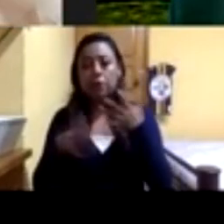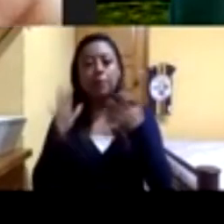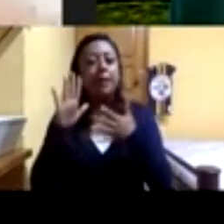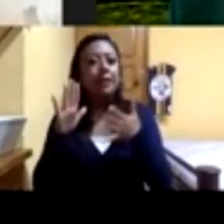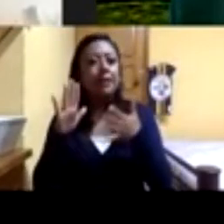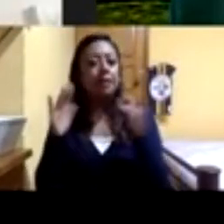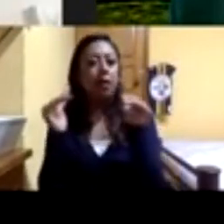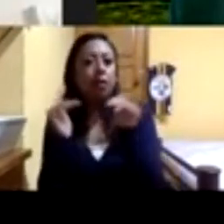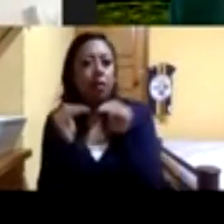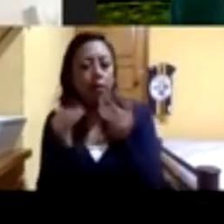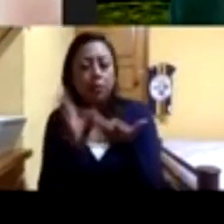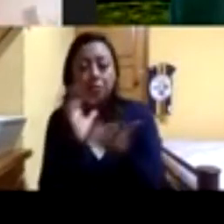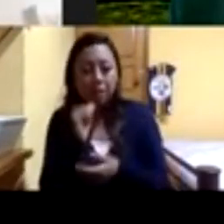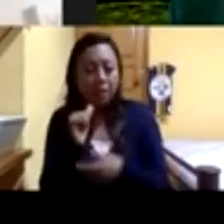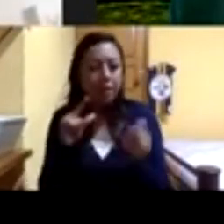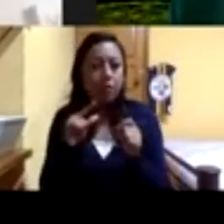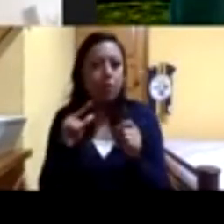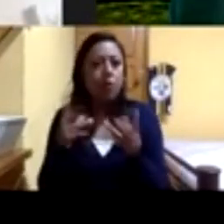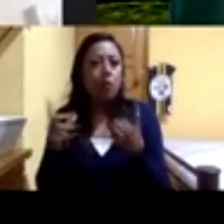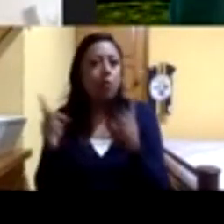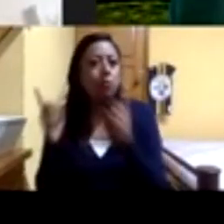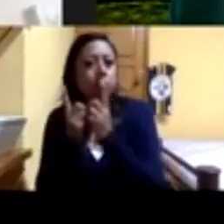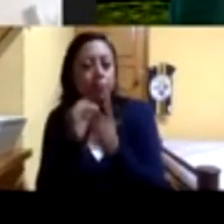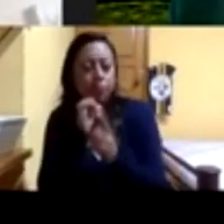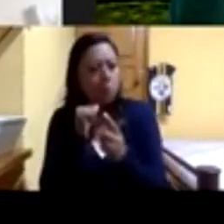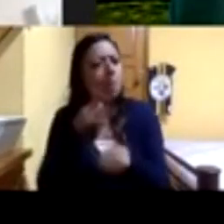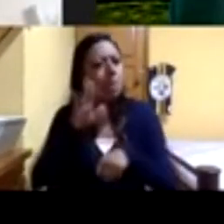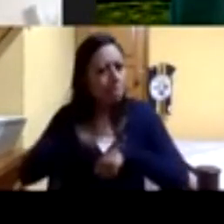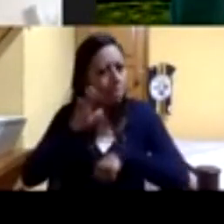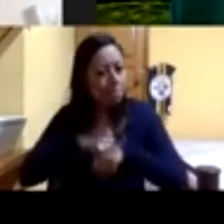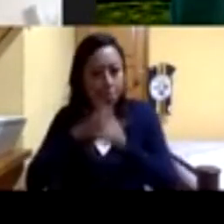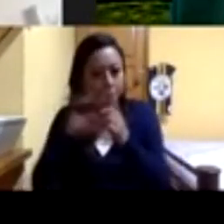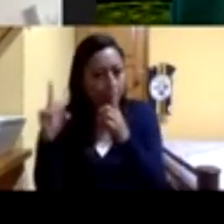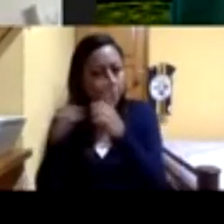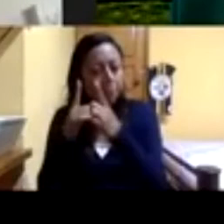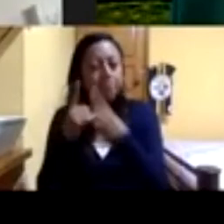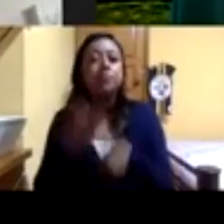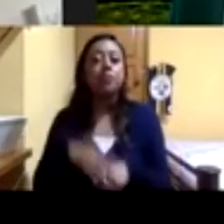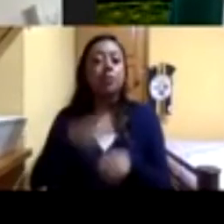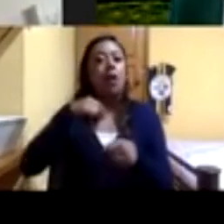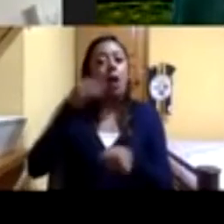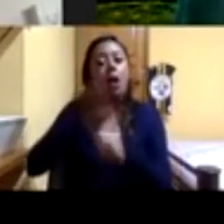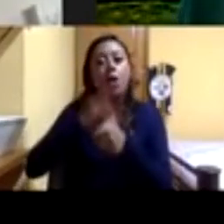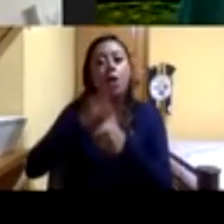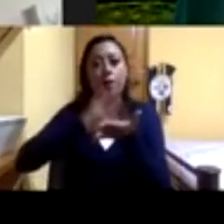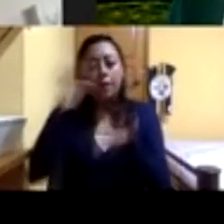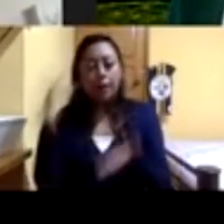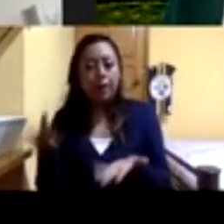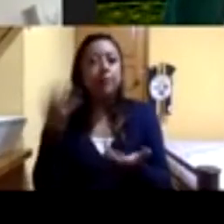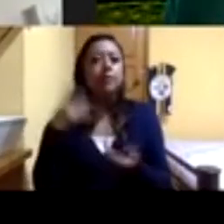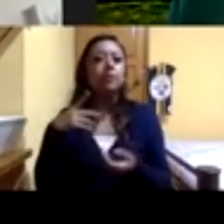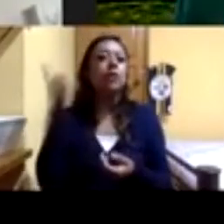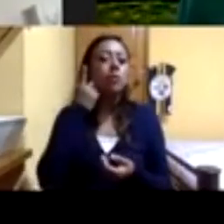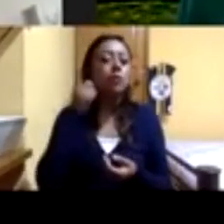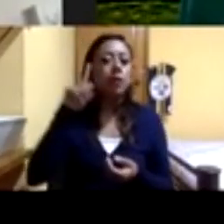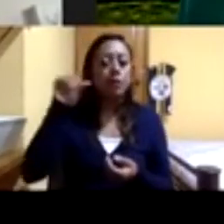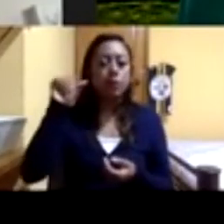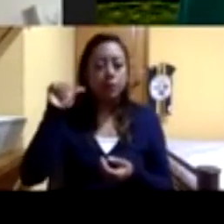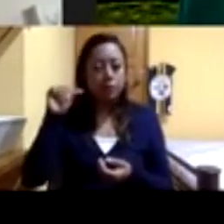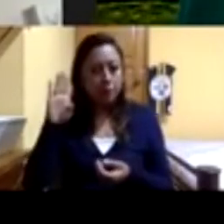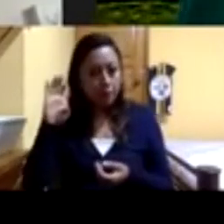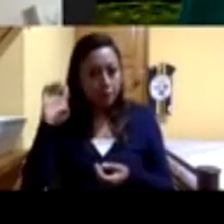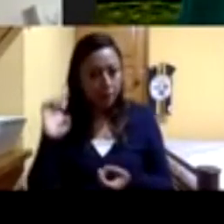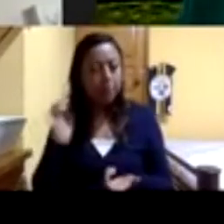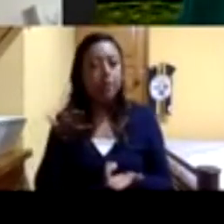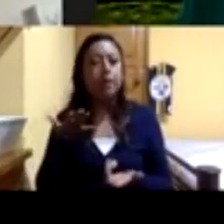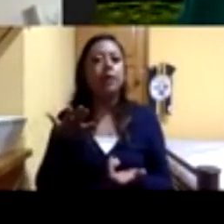agradeciendo a los organizadores, al diputado Otave, a la presidenta del Congreso, a la coordinadora del Grupo